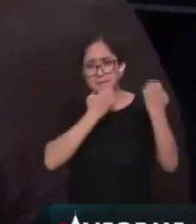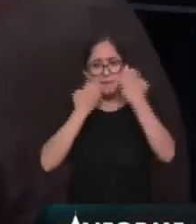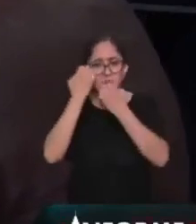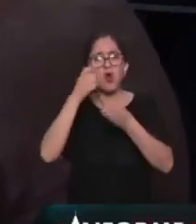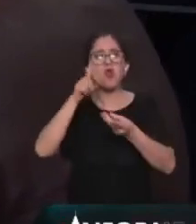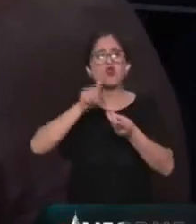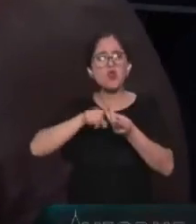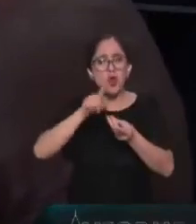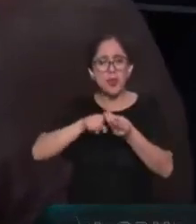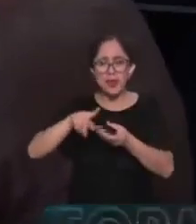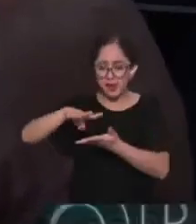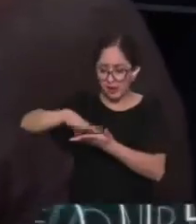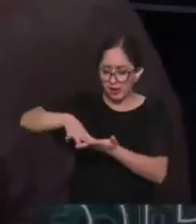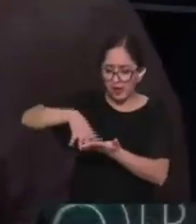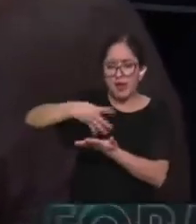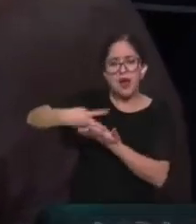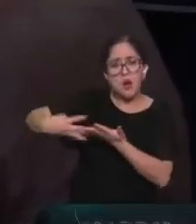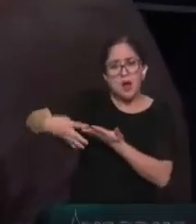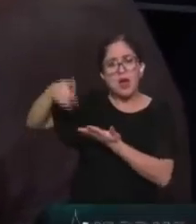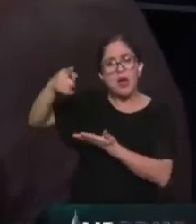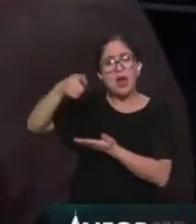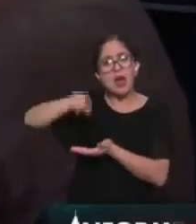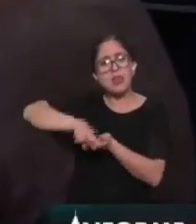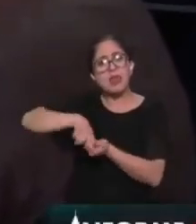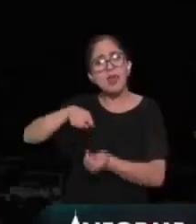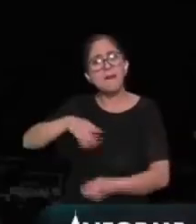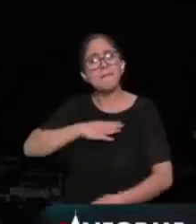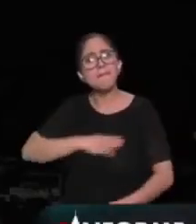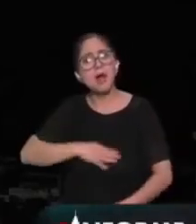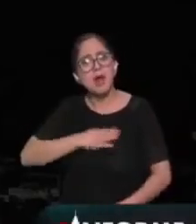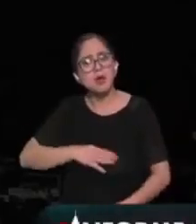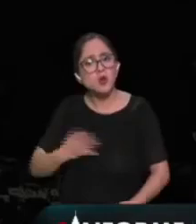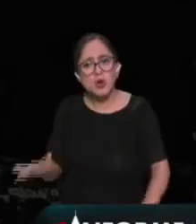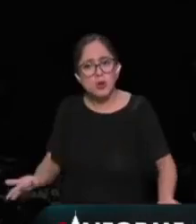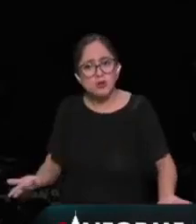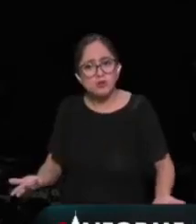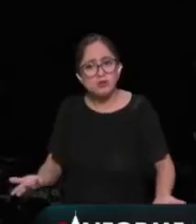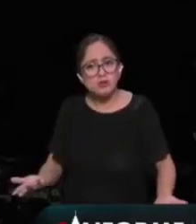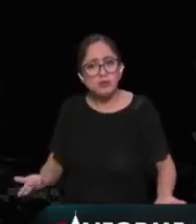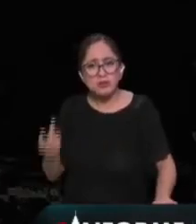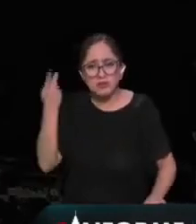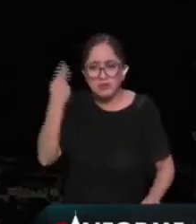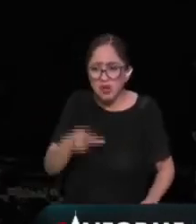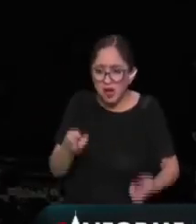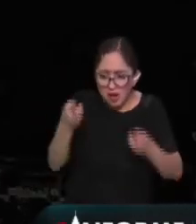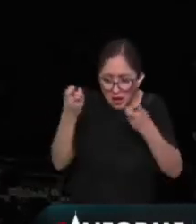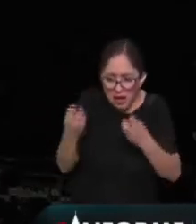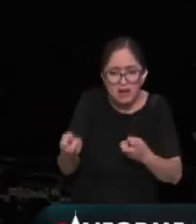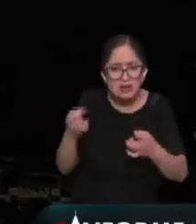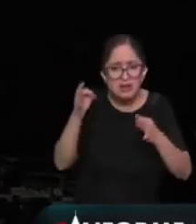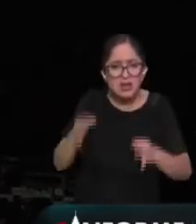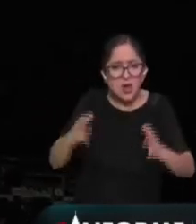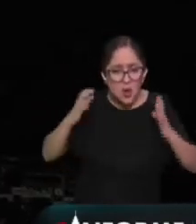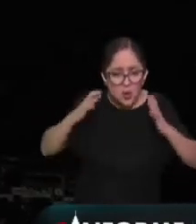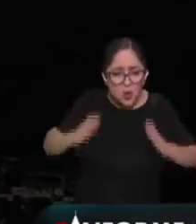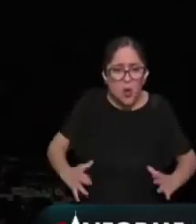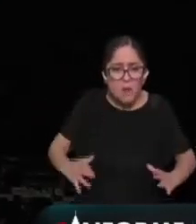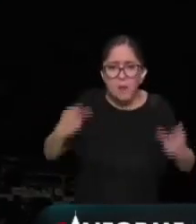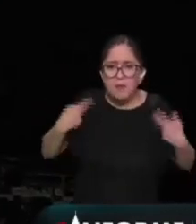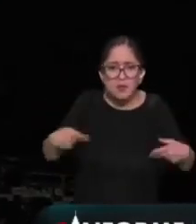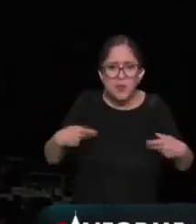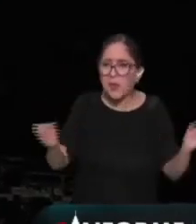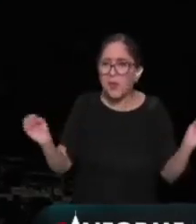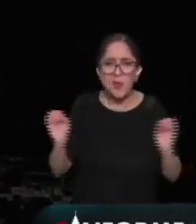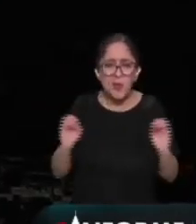baño. Y el resultado fue lo que les dije, que no son restos humanos, y ahí está oficialmente. Y